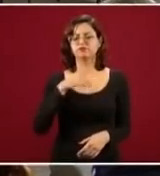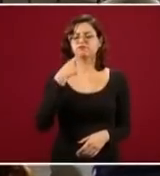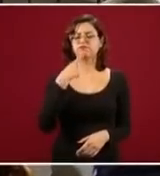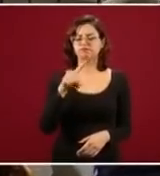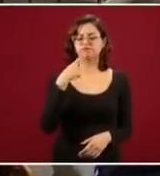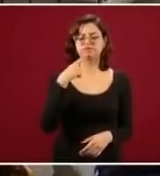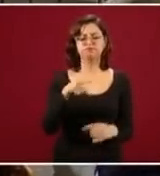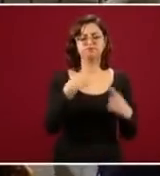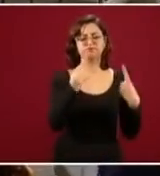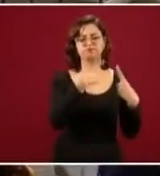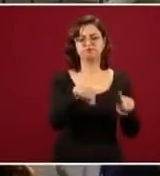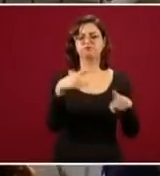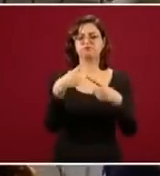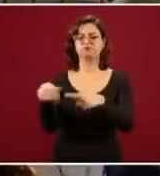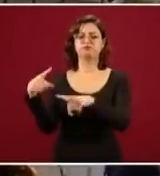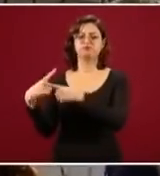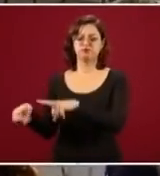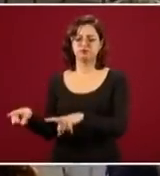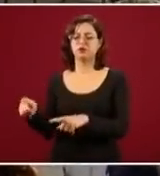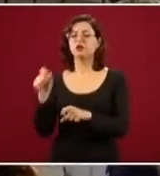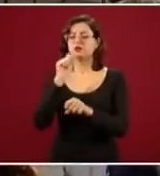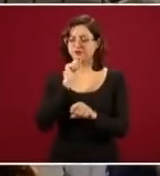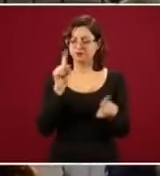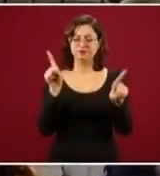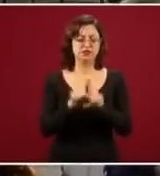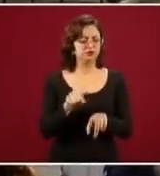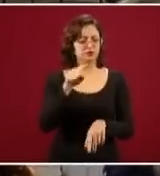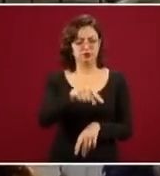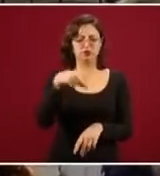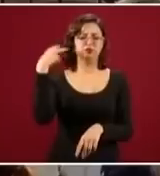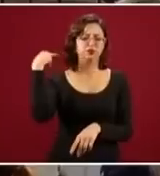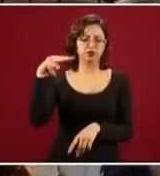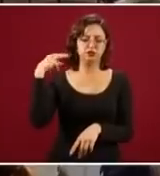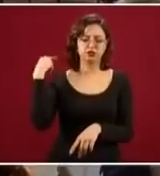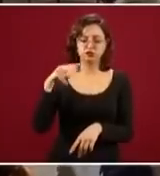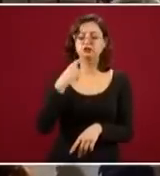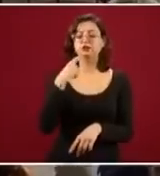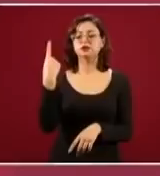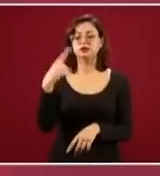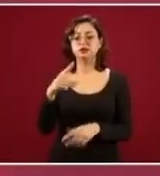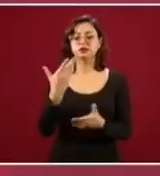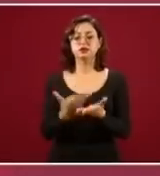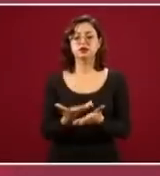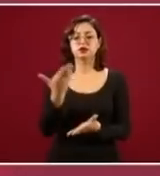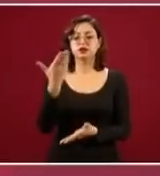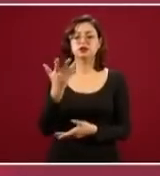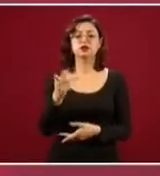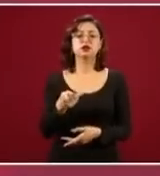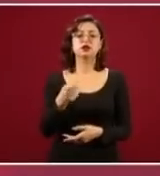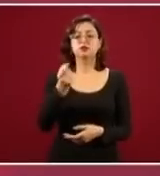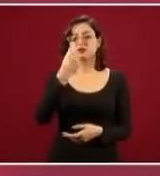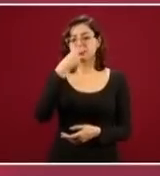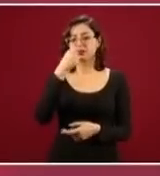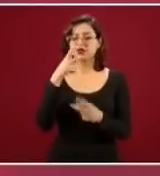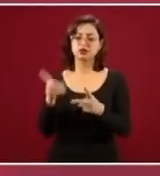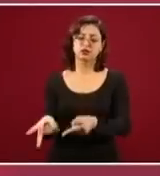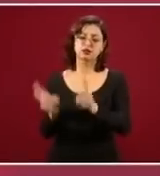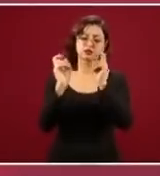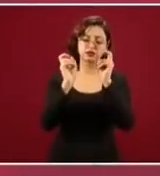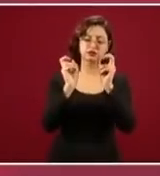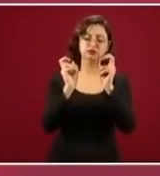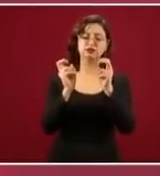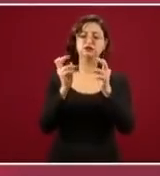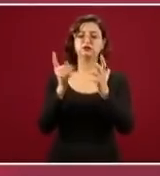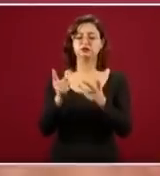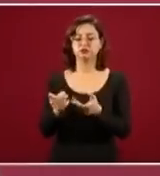tuvimos anteriormente, también sobre Veracruz, una denuncia sobre un presunto robo de medicamentos